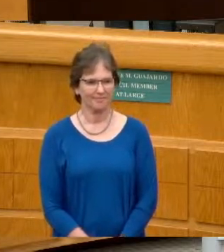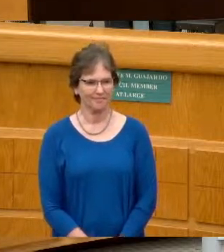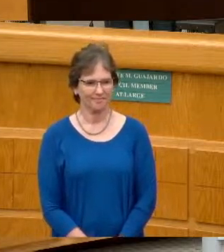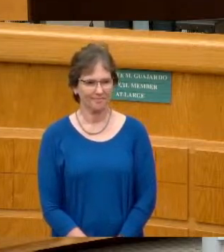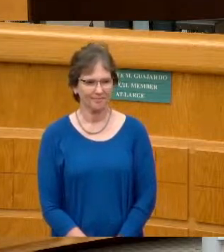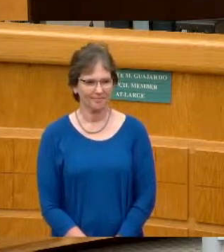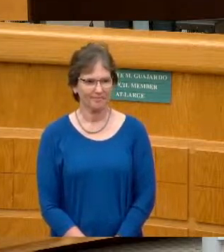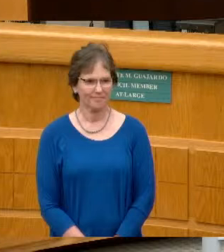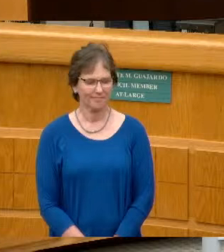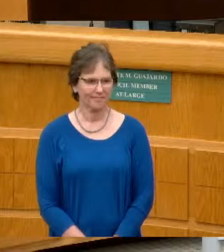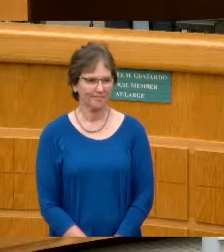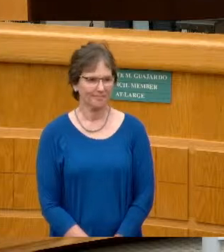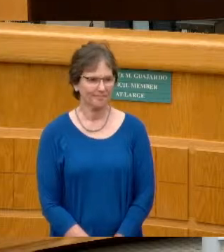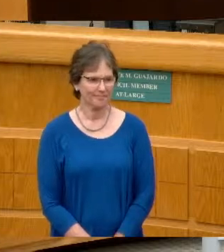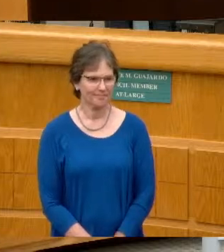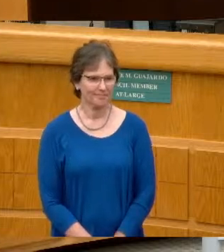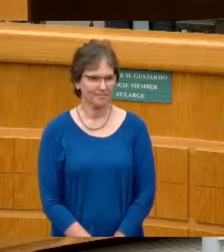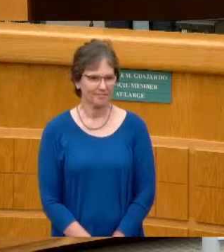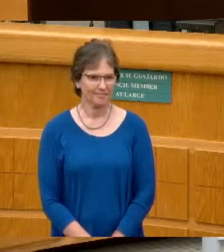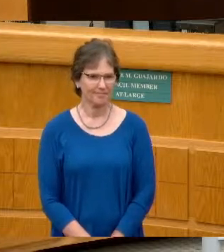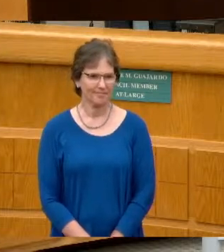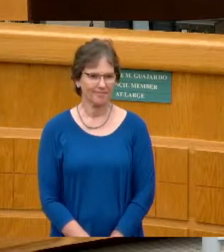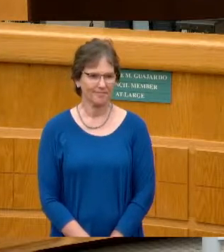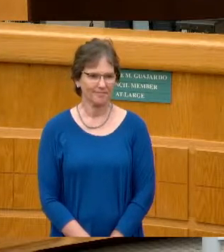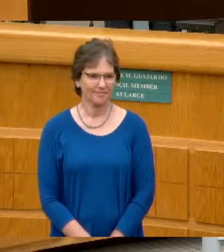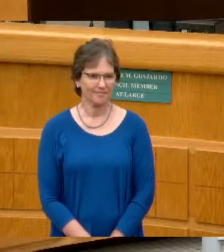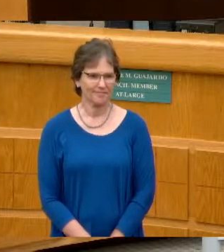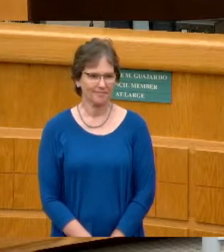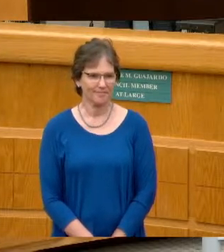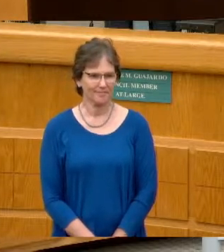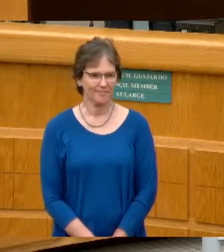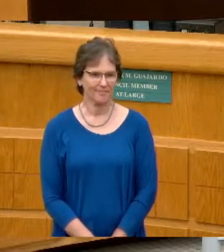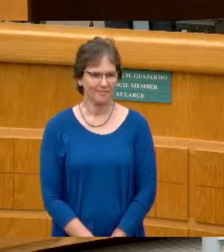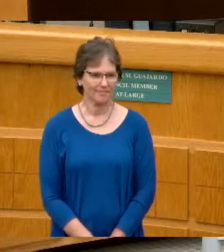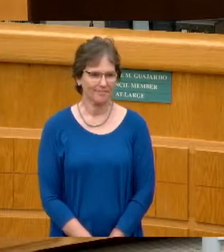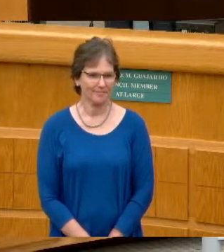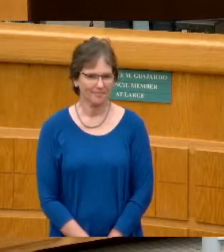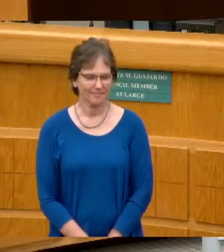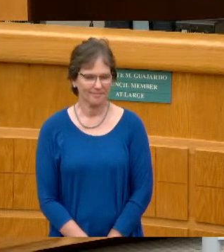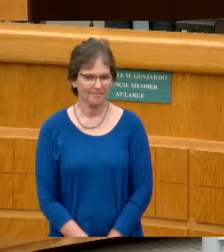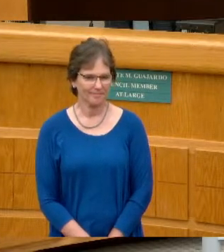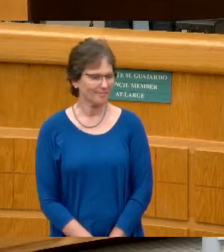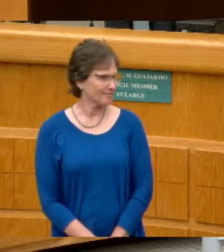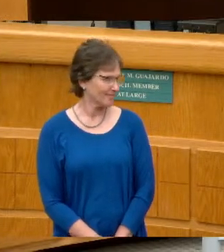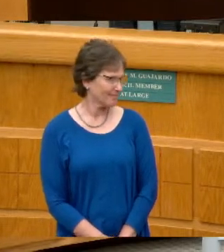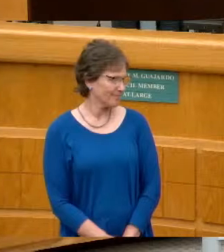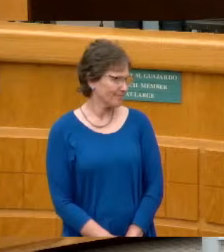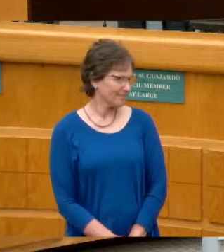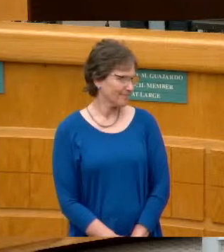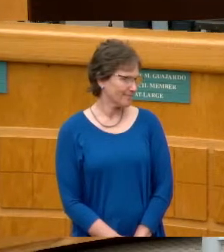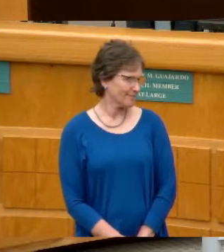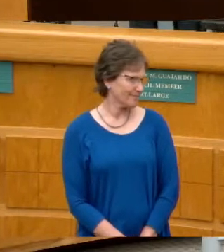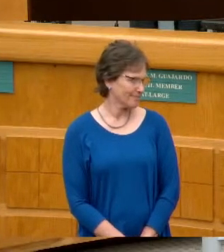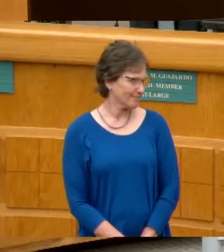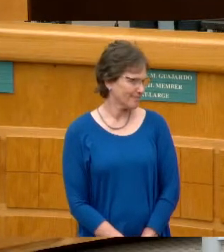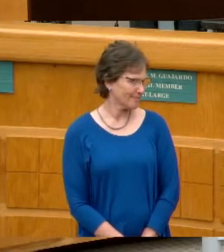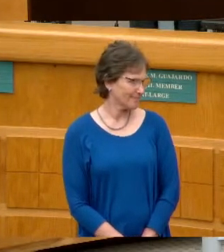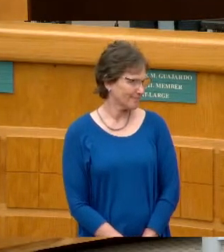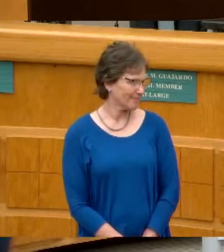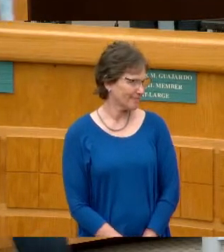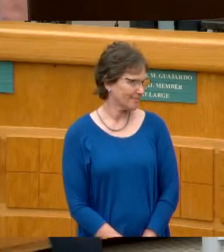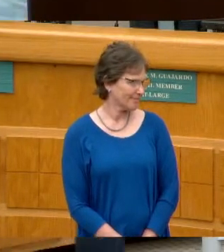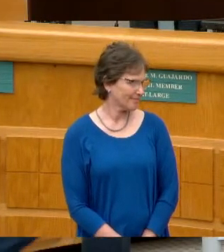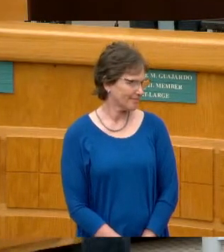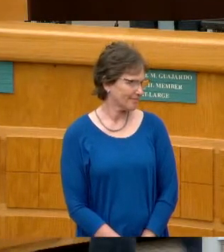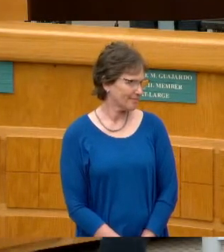es el 826-8019. El condado de Nueces está preparado en caso de ver una segunda ola de casos por el COVID. Rezamos